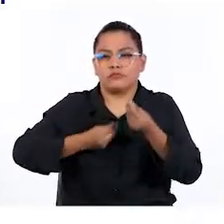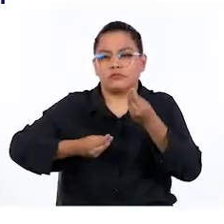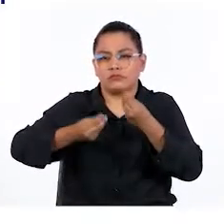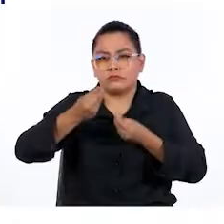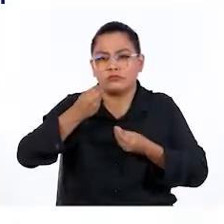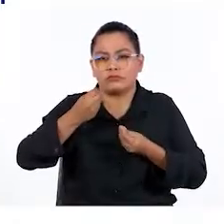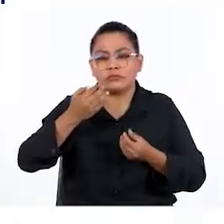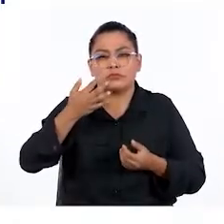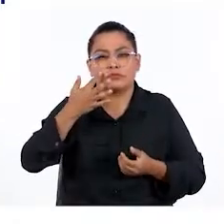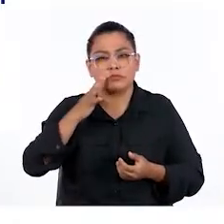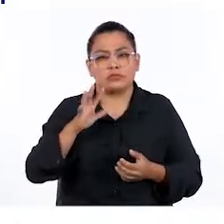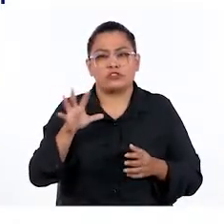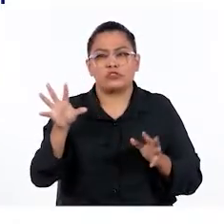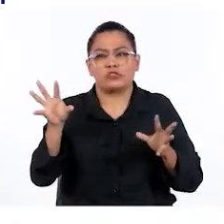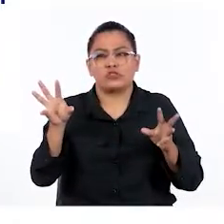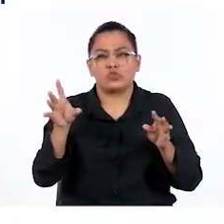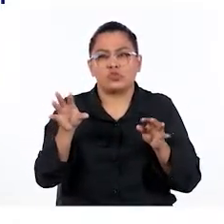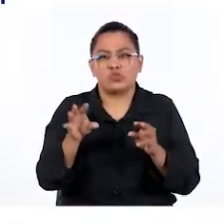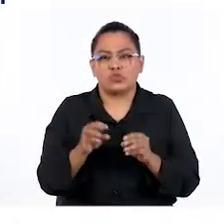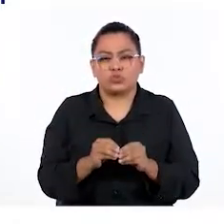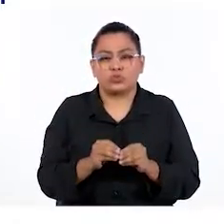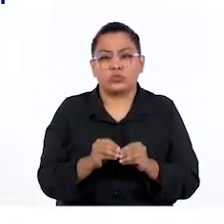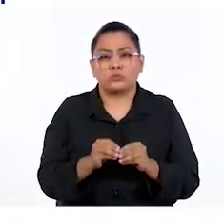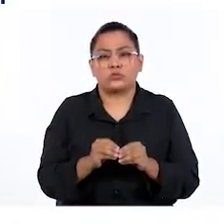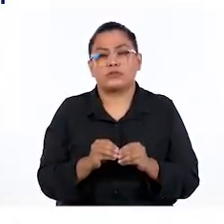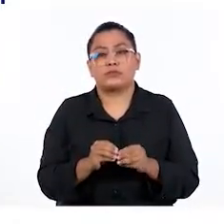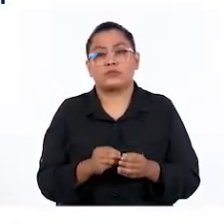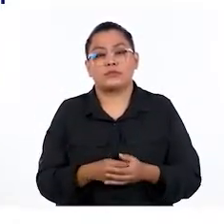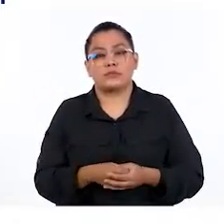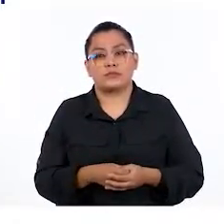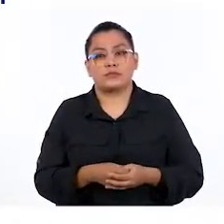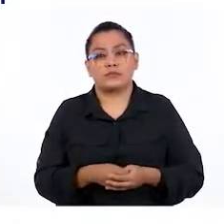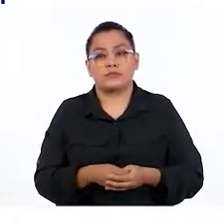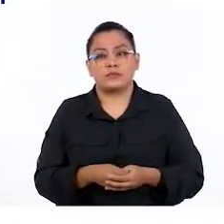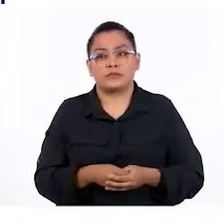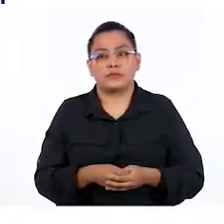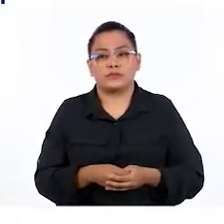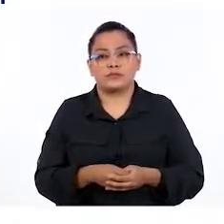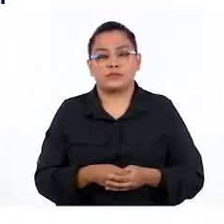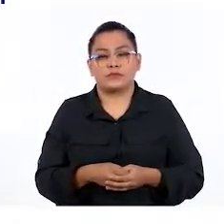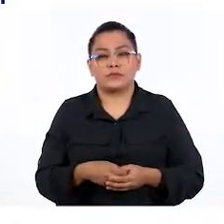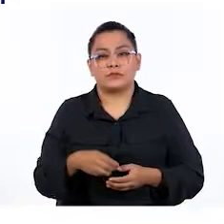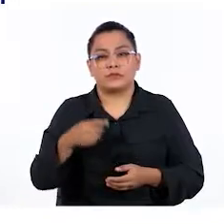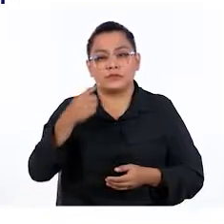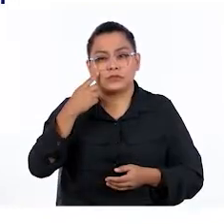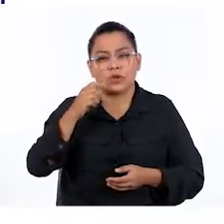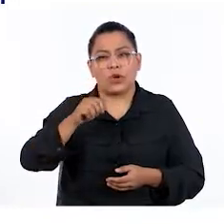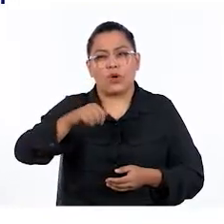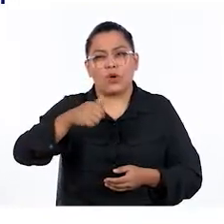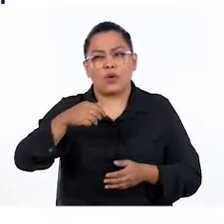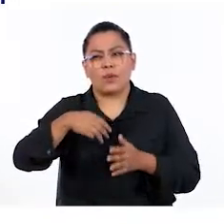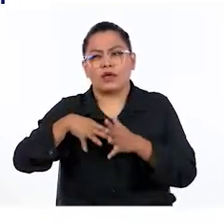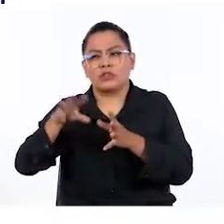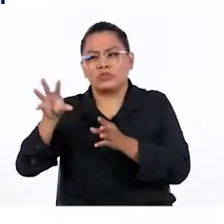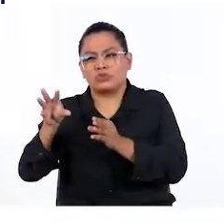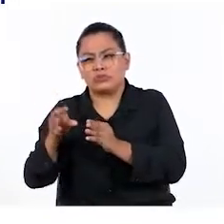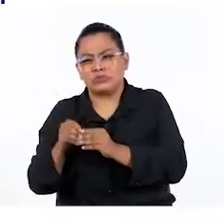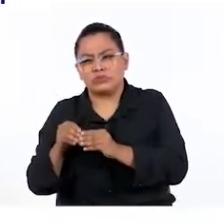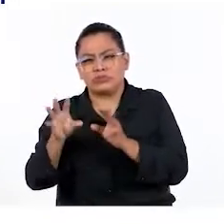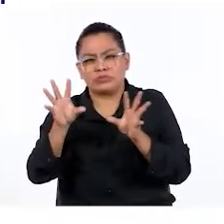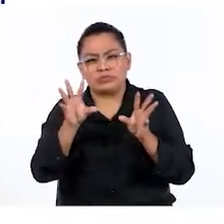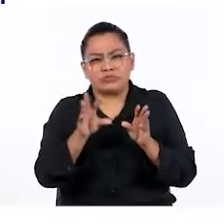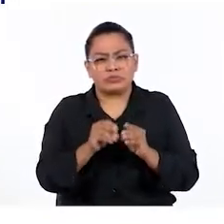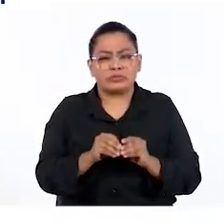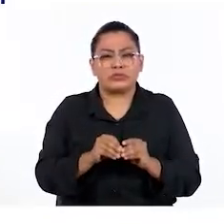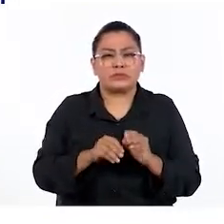más reducida a una forma más oxidada y de una forma más oxidada a otra aún más oxidada y